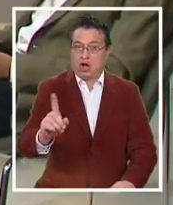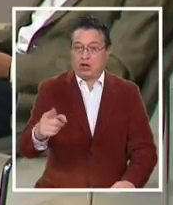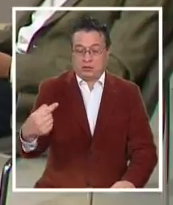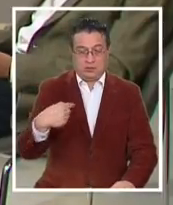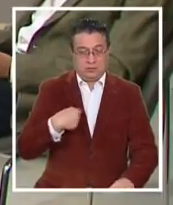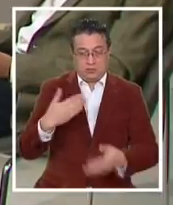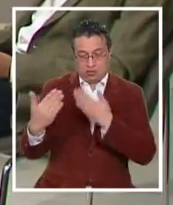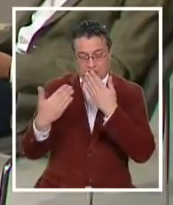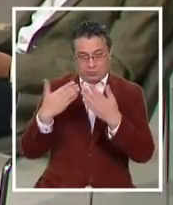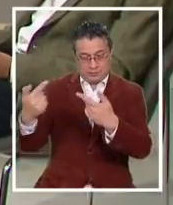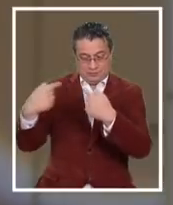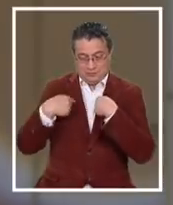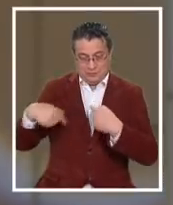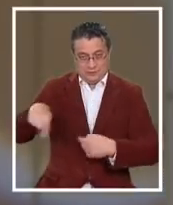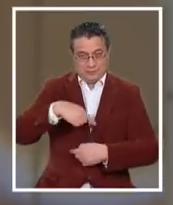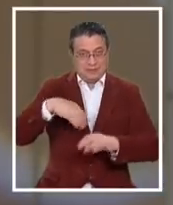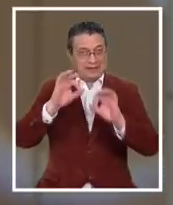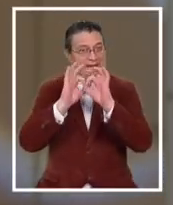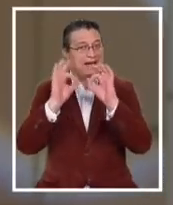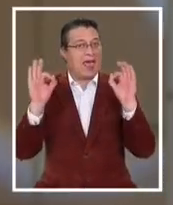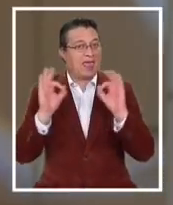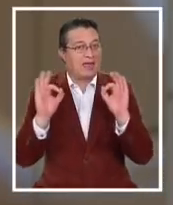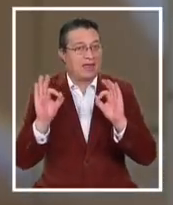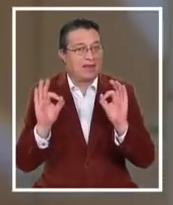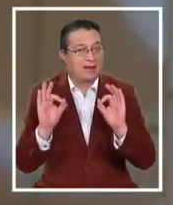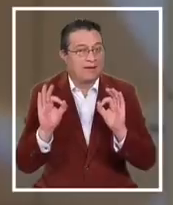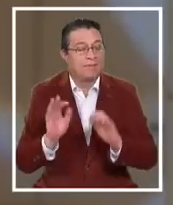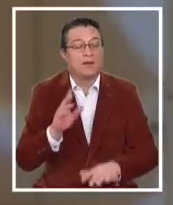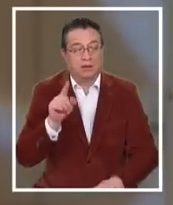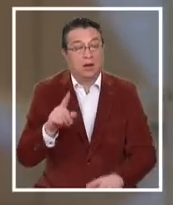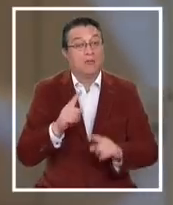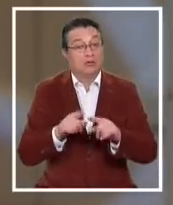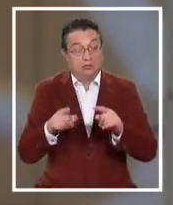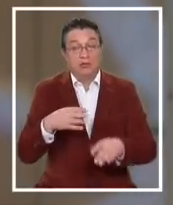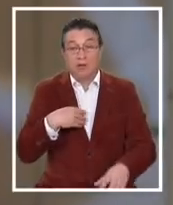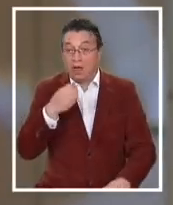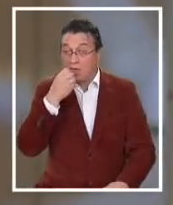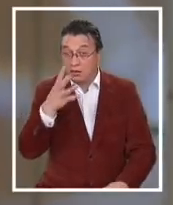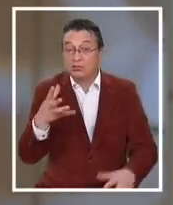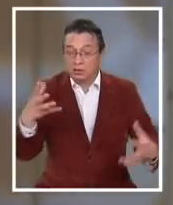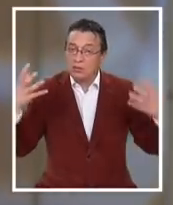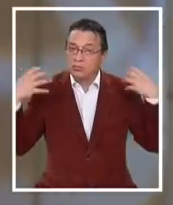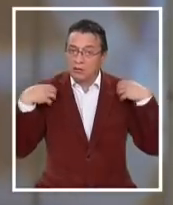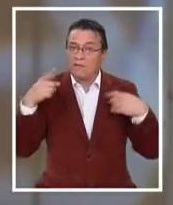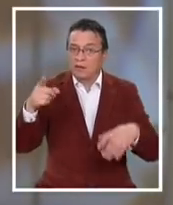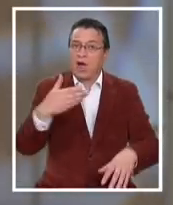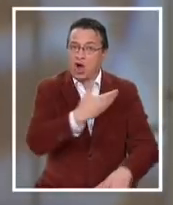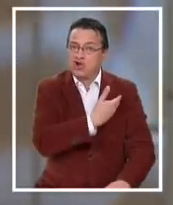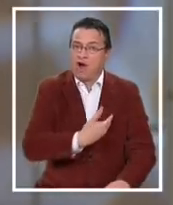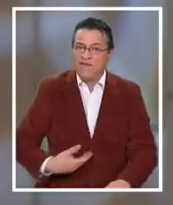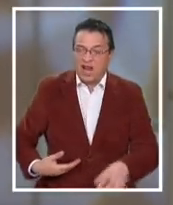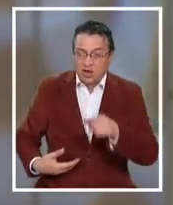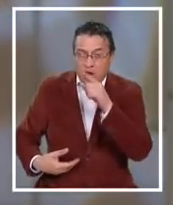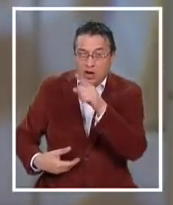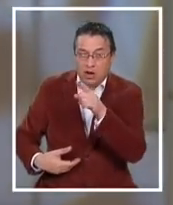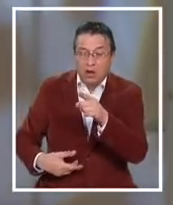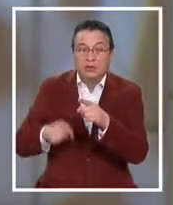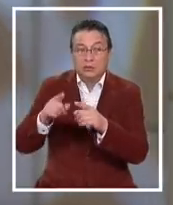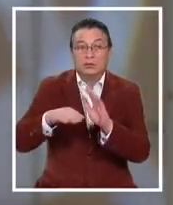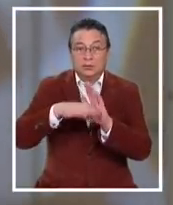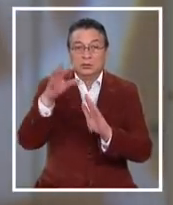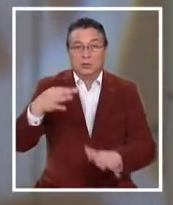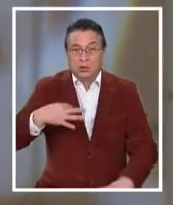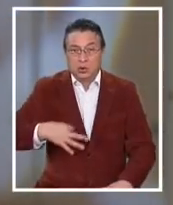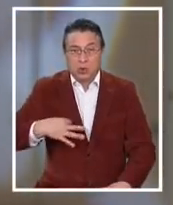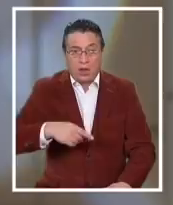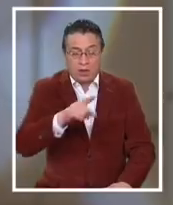tenido ninguna conversación al respecto. Y por lo tanto, yo lo que quiero decirle responsablemente al gobierno es que, y principalmente a la ciudadanía,